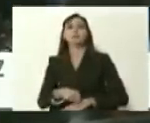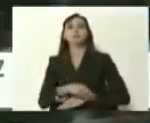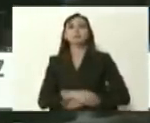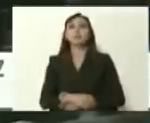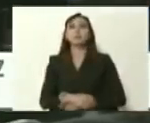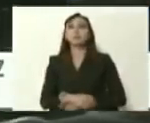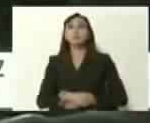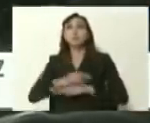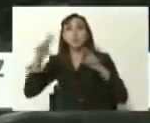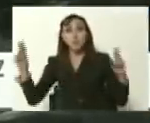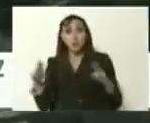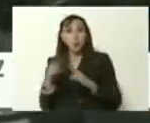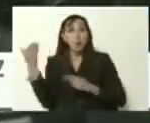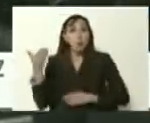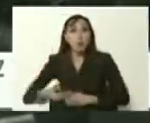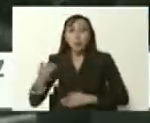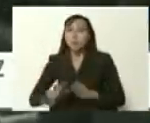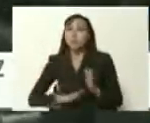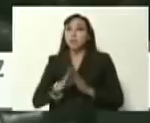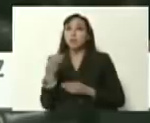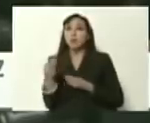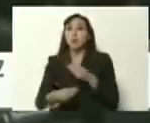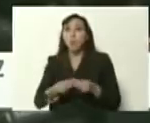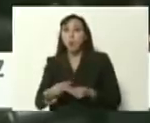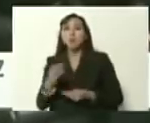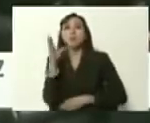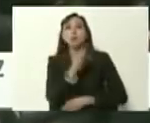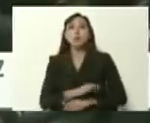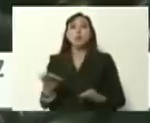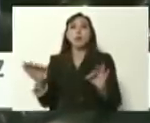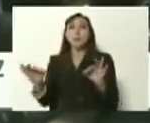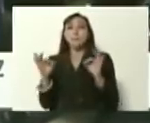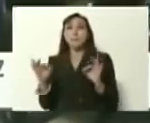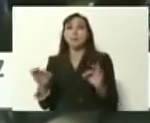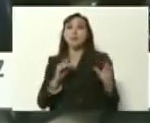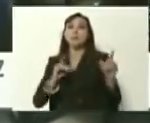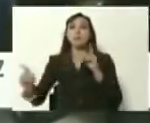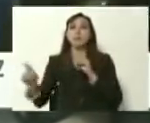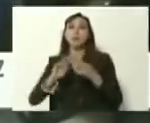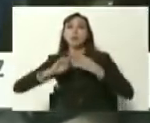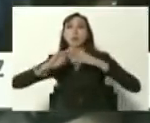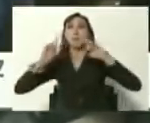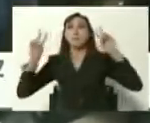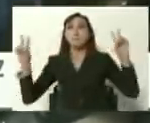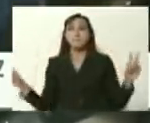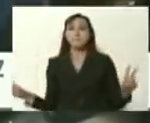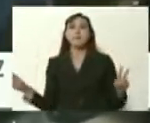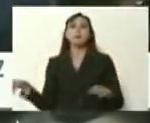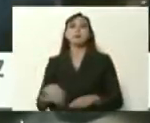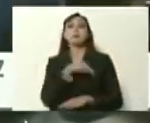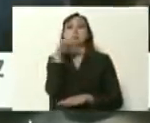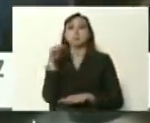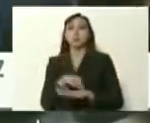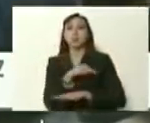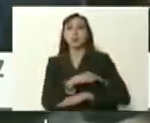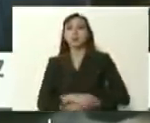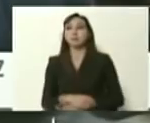este encuentro que desarrolla la Comisión Especial por la Paz, esta reunión se pone cada vez mejor en Nacional.